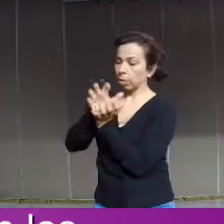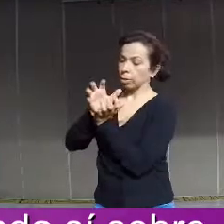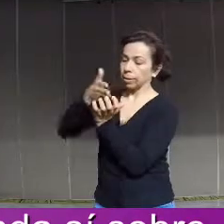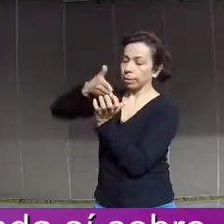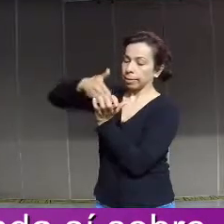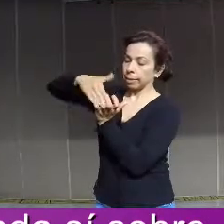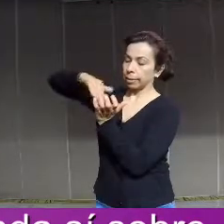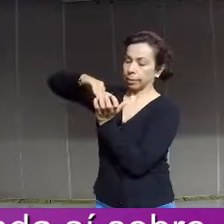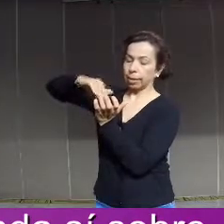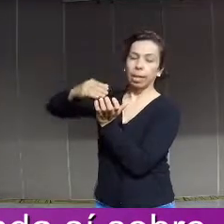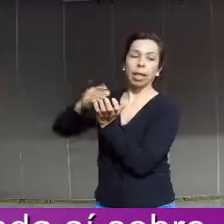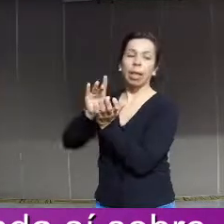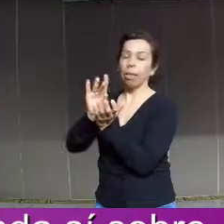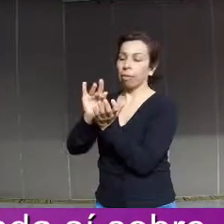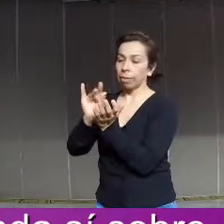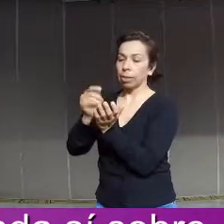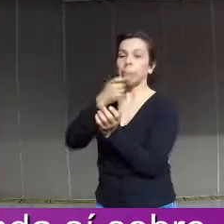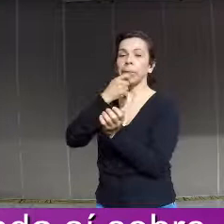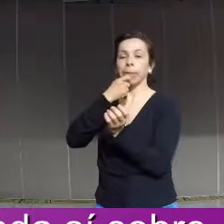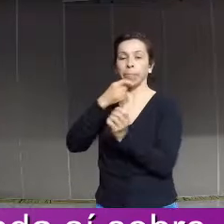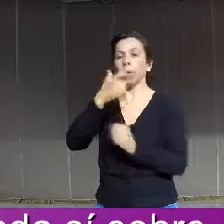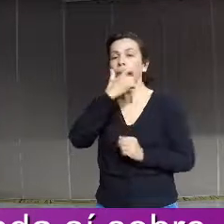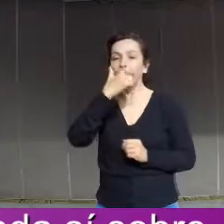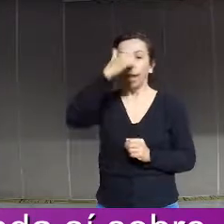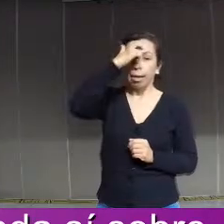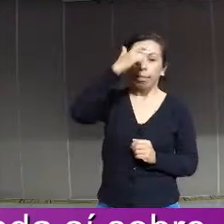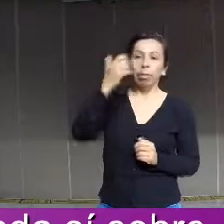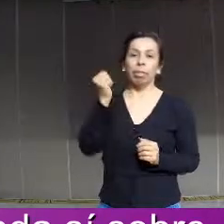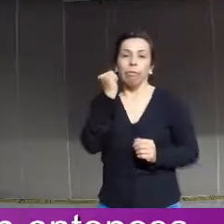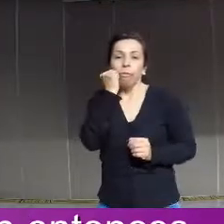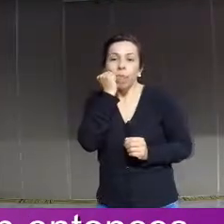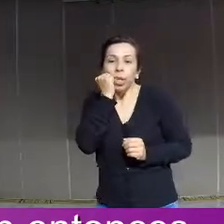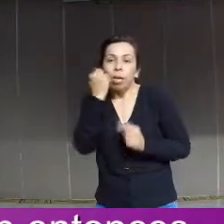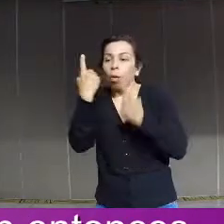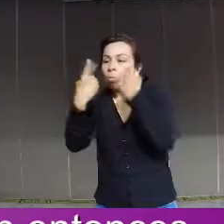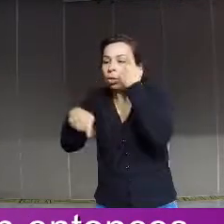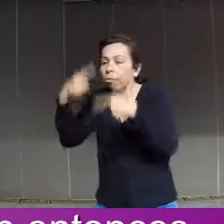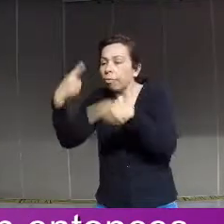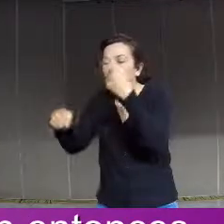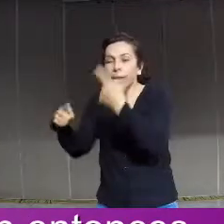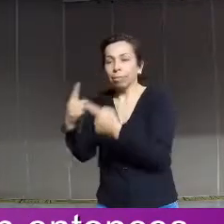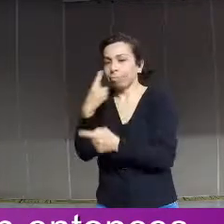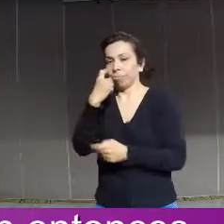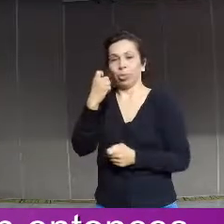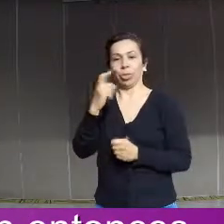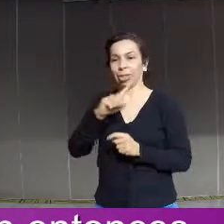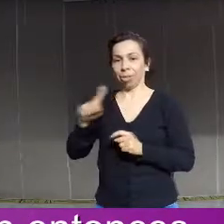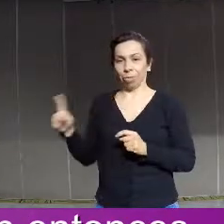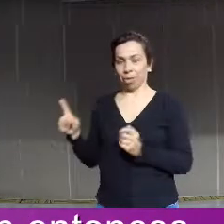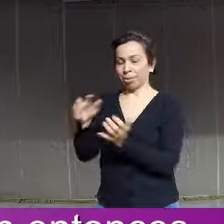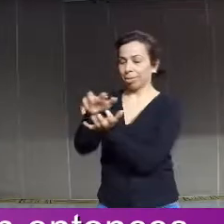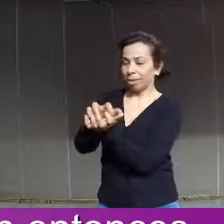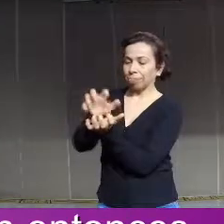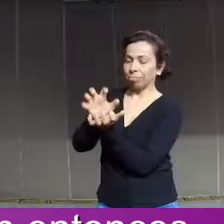en la temperatura, ¿sí? En el no reconocimiento de si algo es caliente, está frío o está tibio, en el volumen